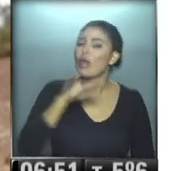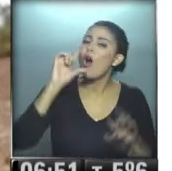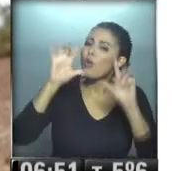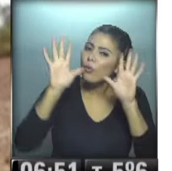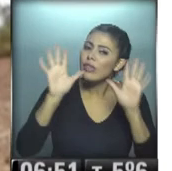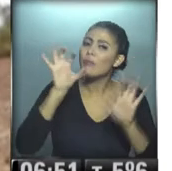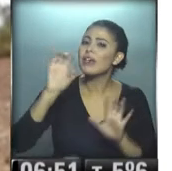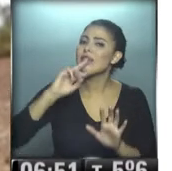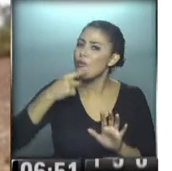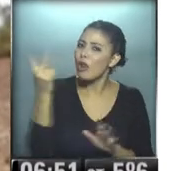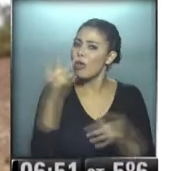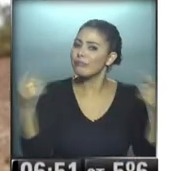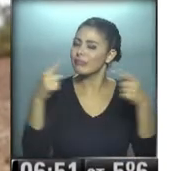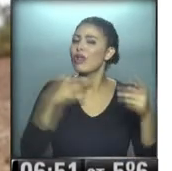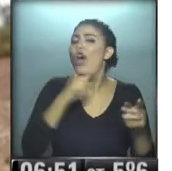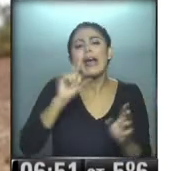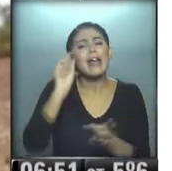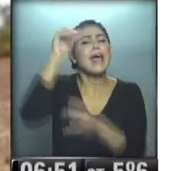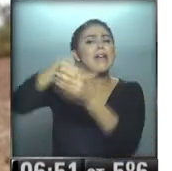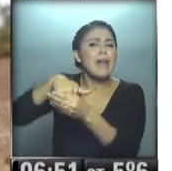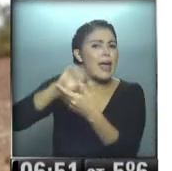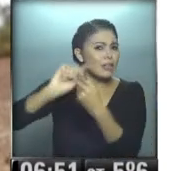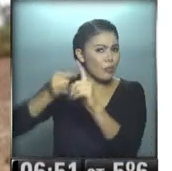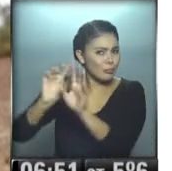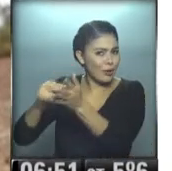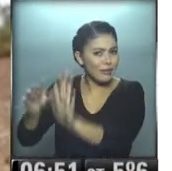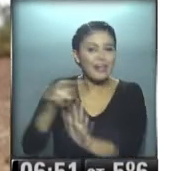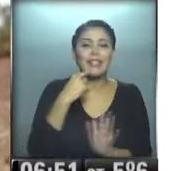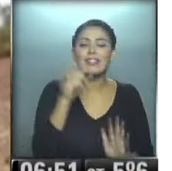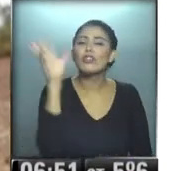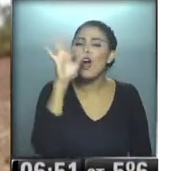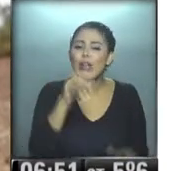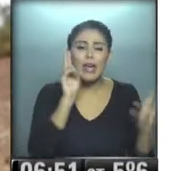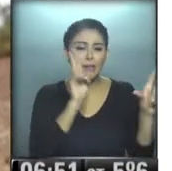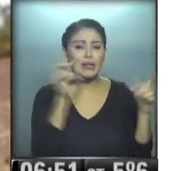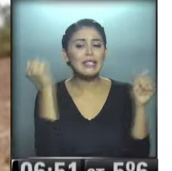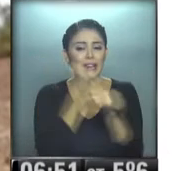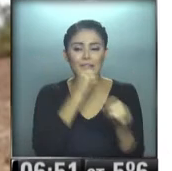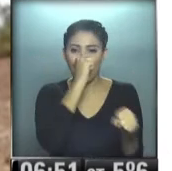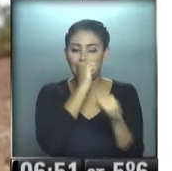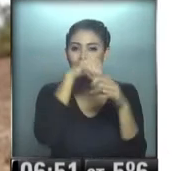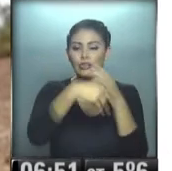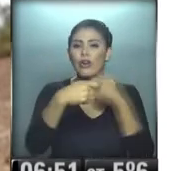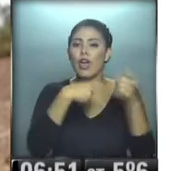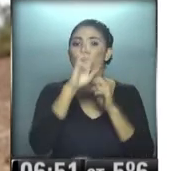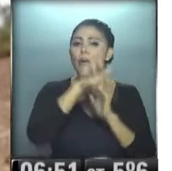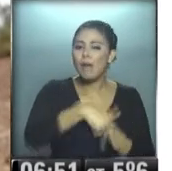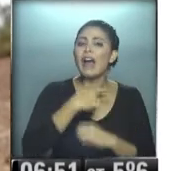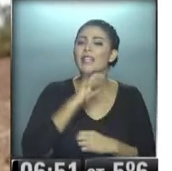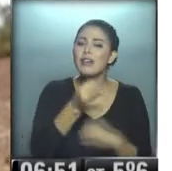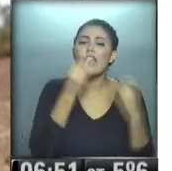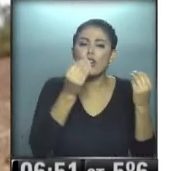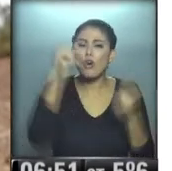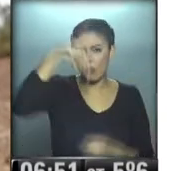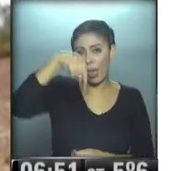con los sanjuaninos ahí tendríamos una discusión, no queremos entrar en ese tipo de disputas. Te vemos todos los días mientras trabajamos en una panadería y queremos saber cómo va a estar el tiempo por